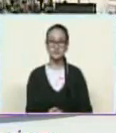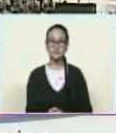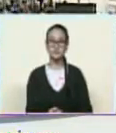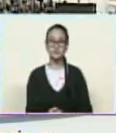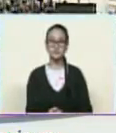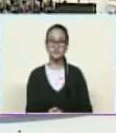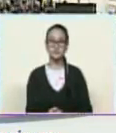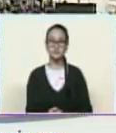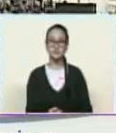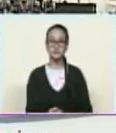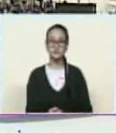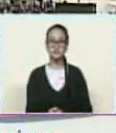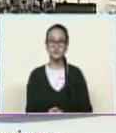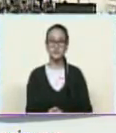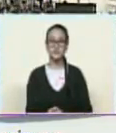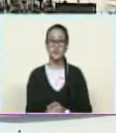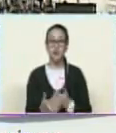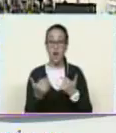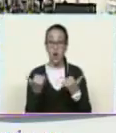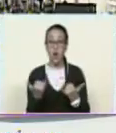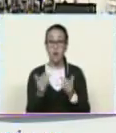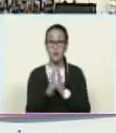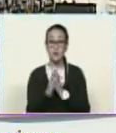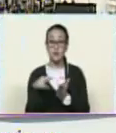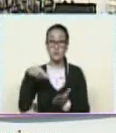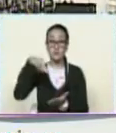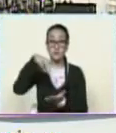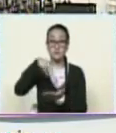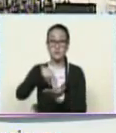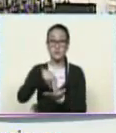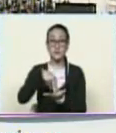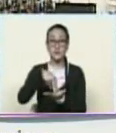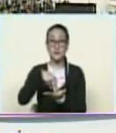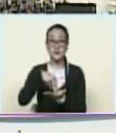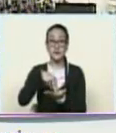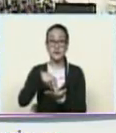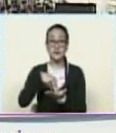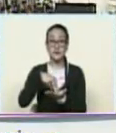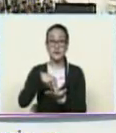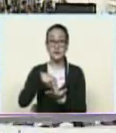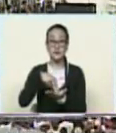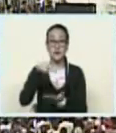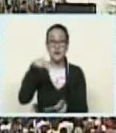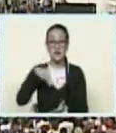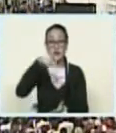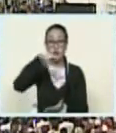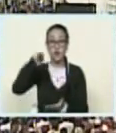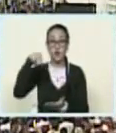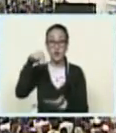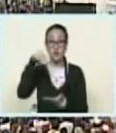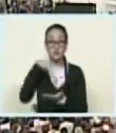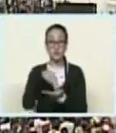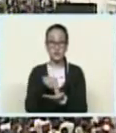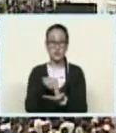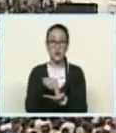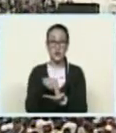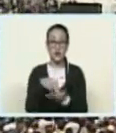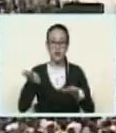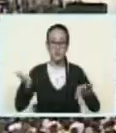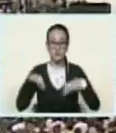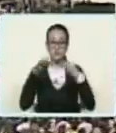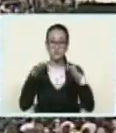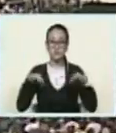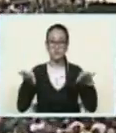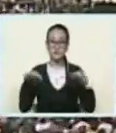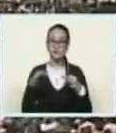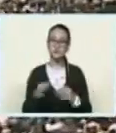Nos disponemos a colocarnos de pie para entonar las notas de nuestro